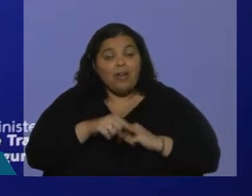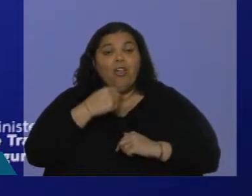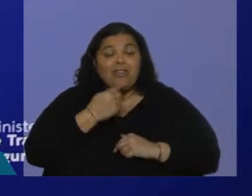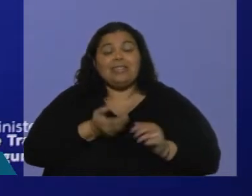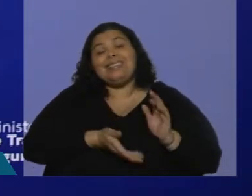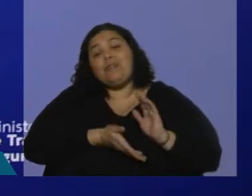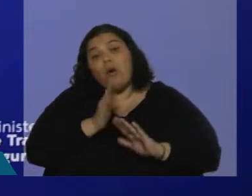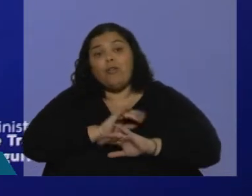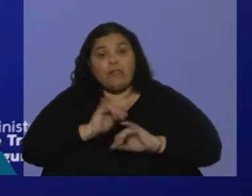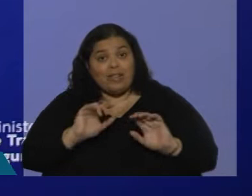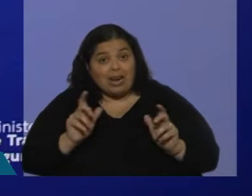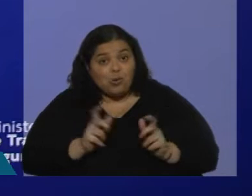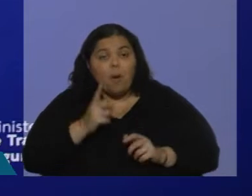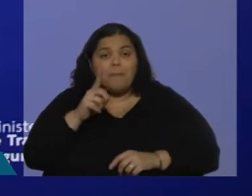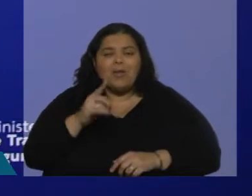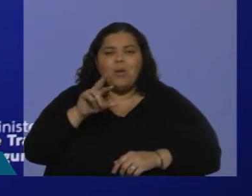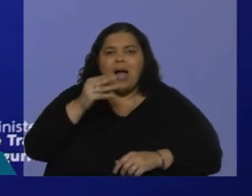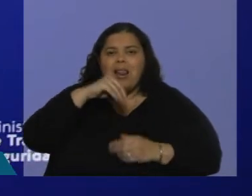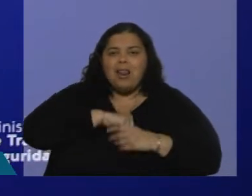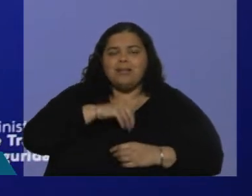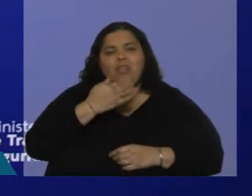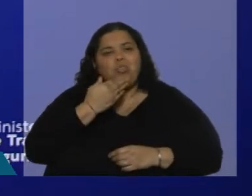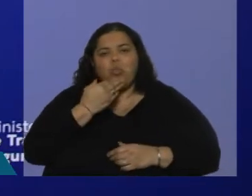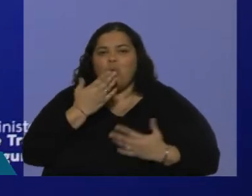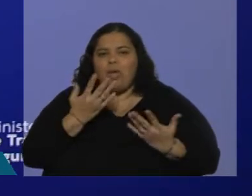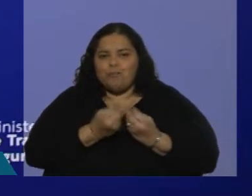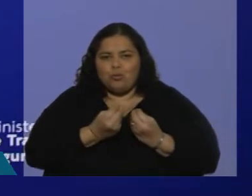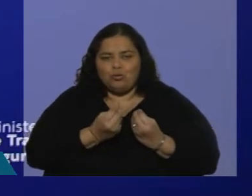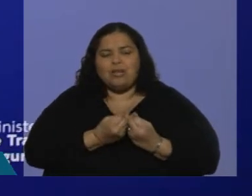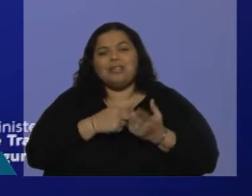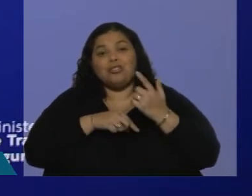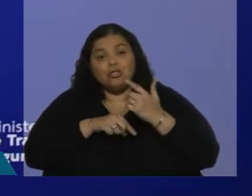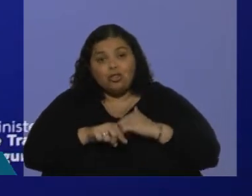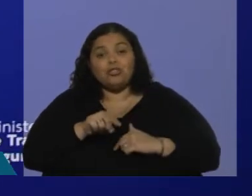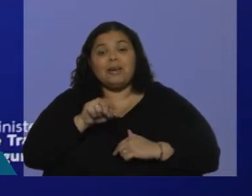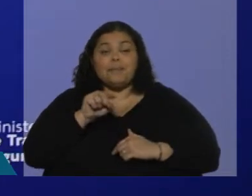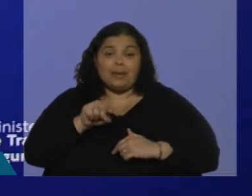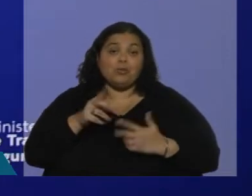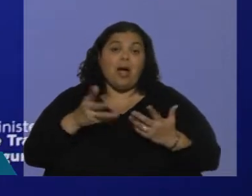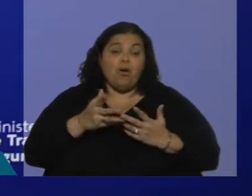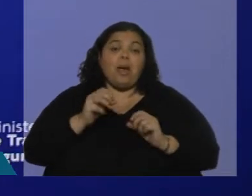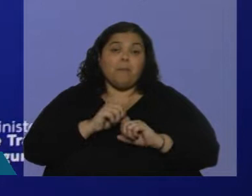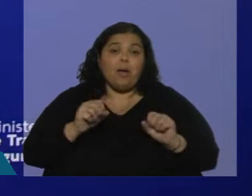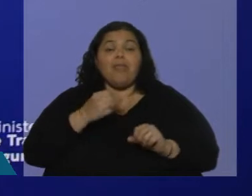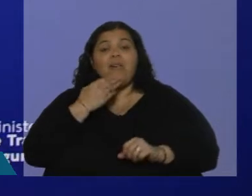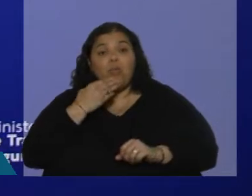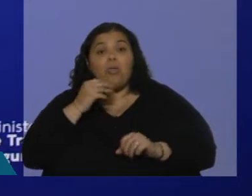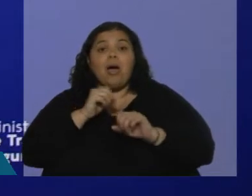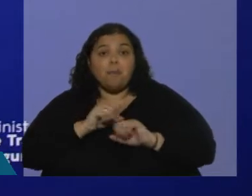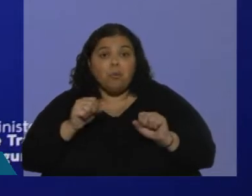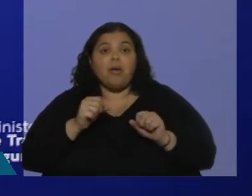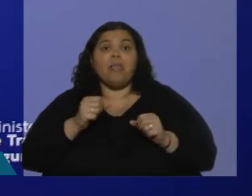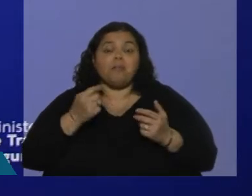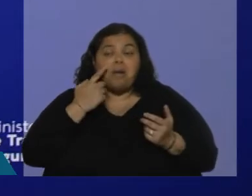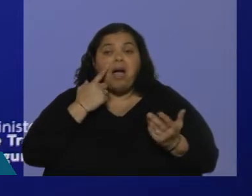dudas por otro lado eso también permite que esas dudas generen nuevos conocimientos entre las